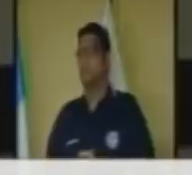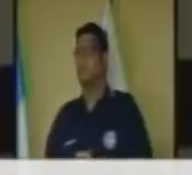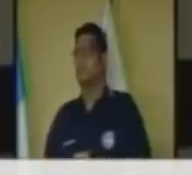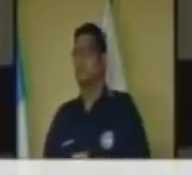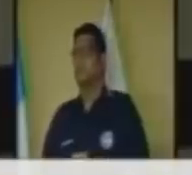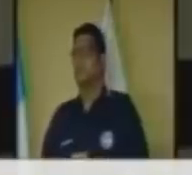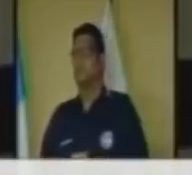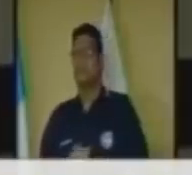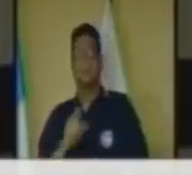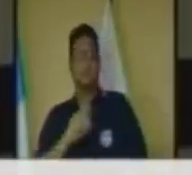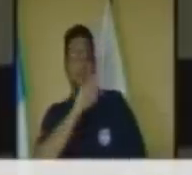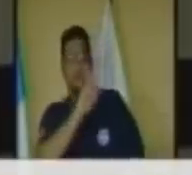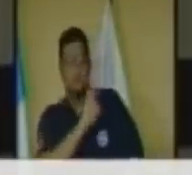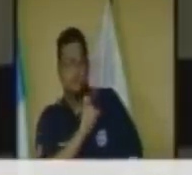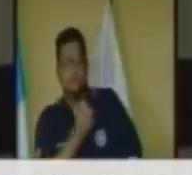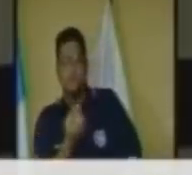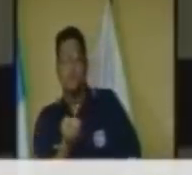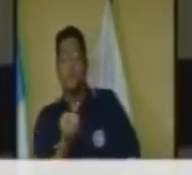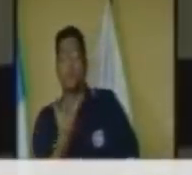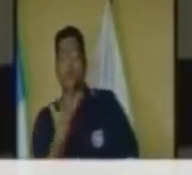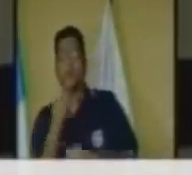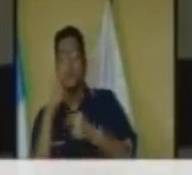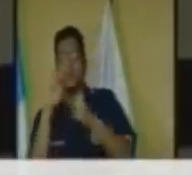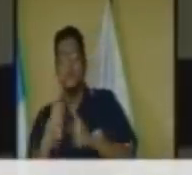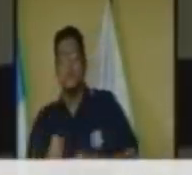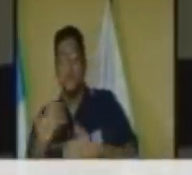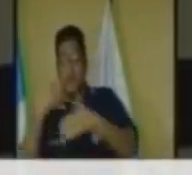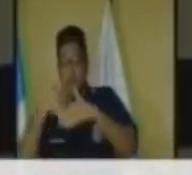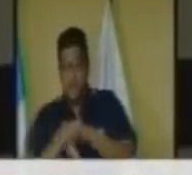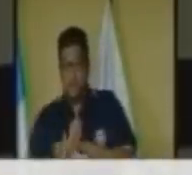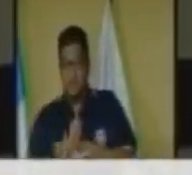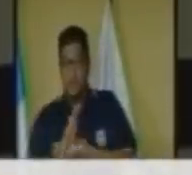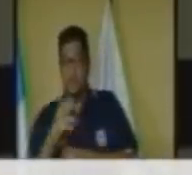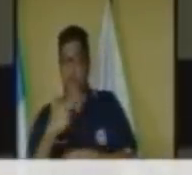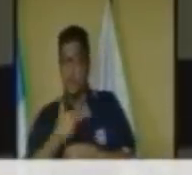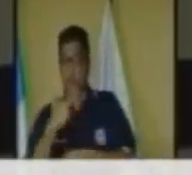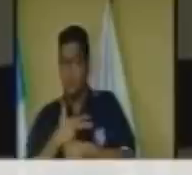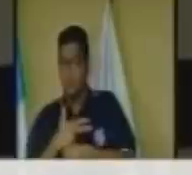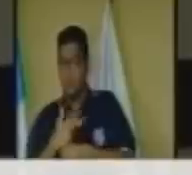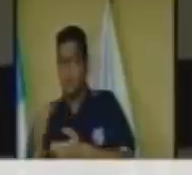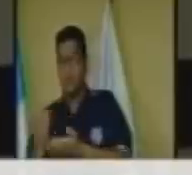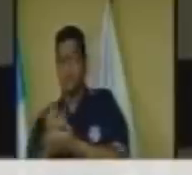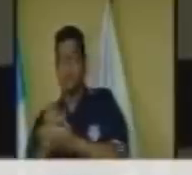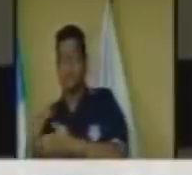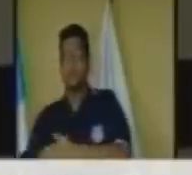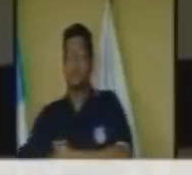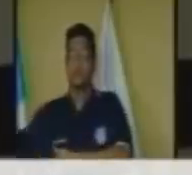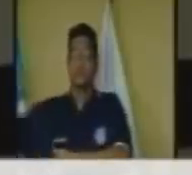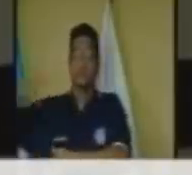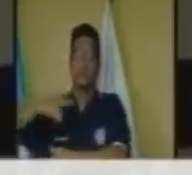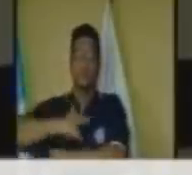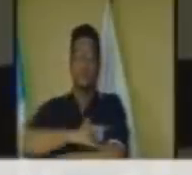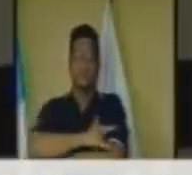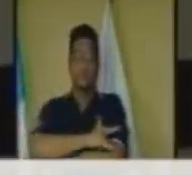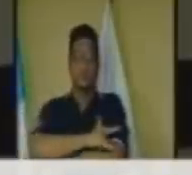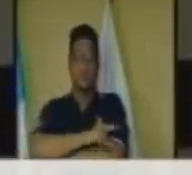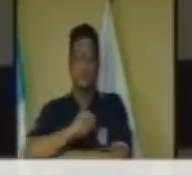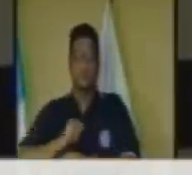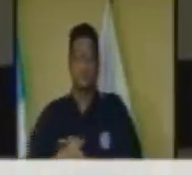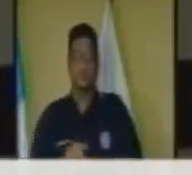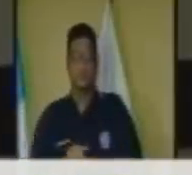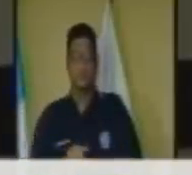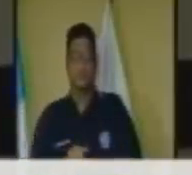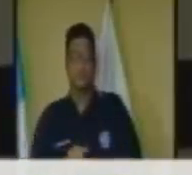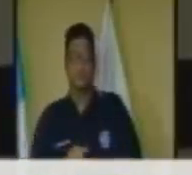Sí, claro. ¿Cuántas personas han ingresado a Guatemala en las últimas dos semanas provenientes de países